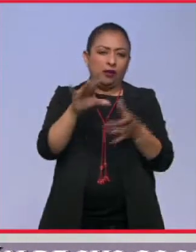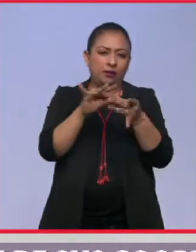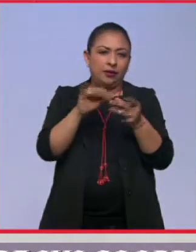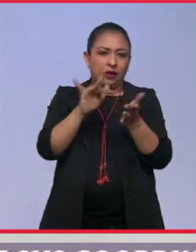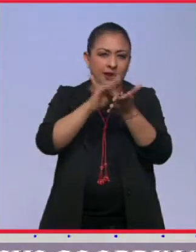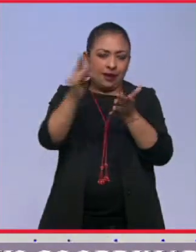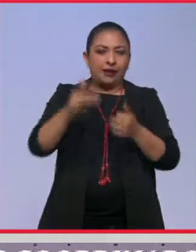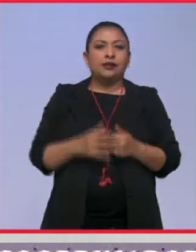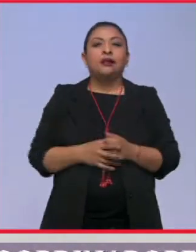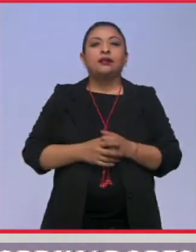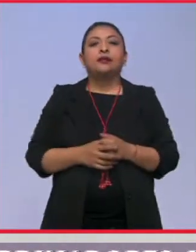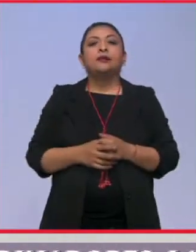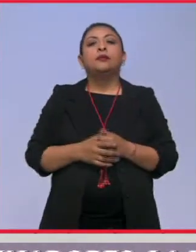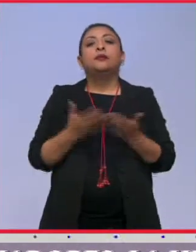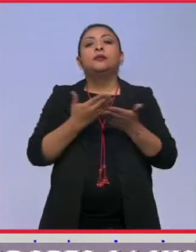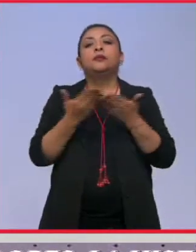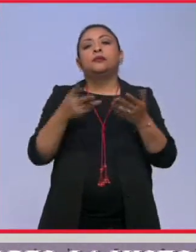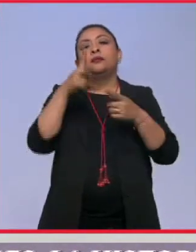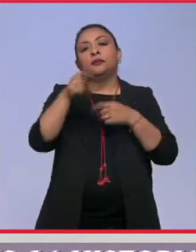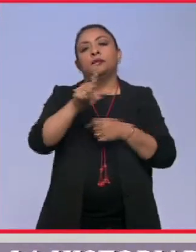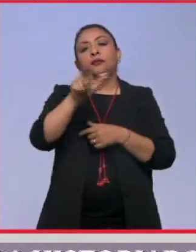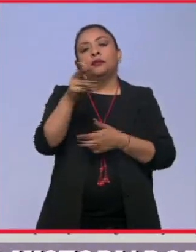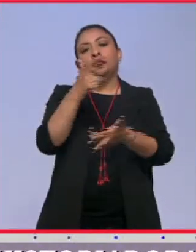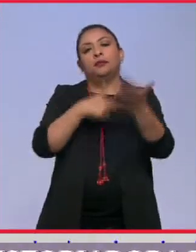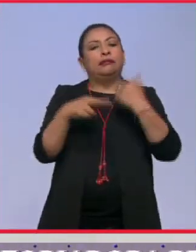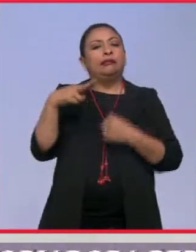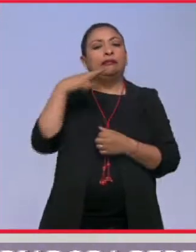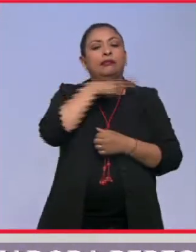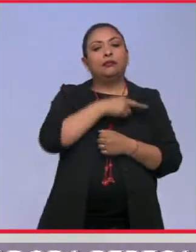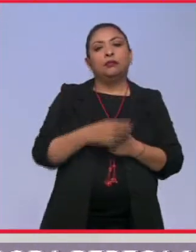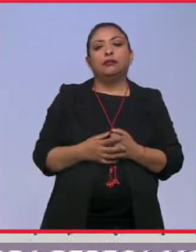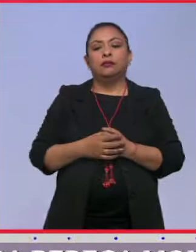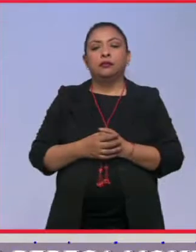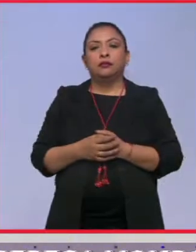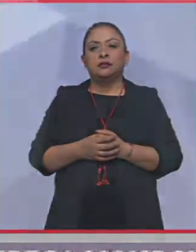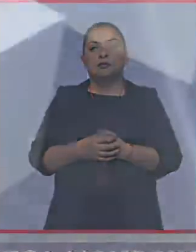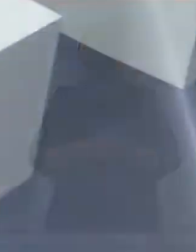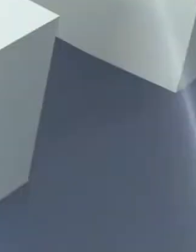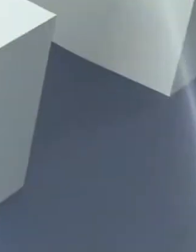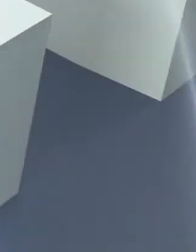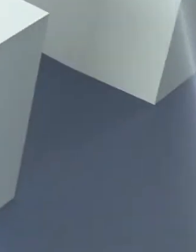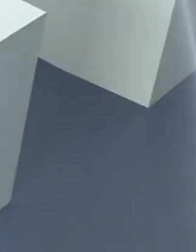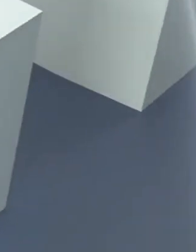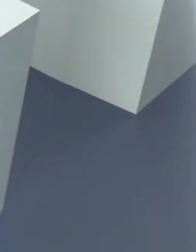gracias. Bueno, pues hacemos una pausa y volvemos de inmediato.